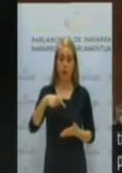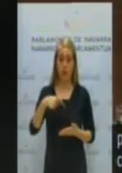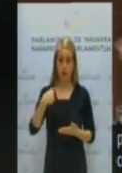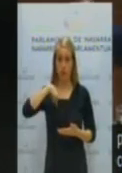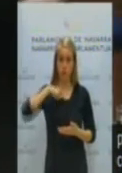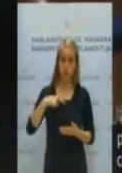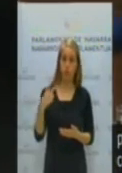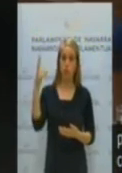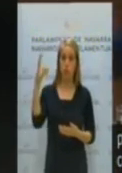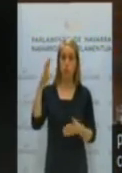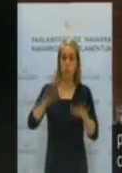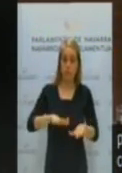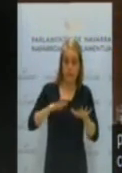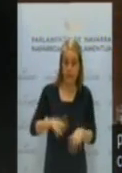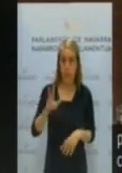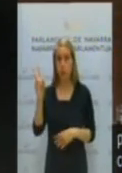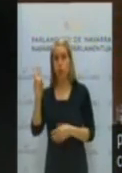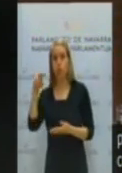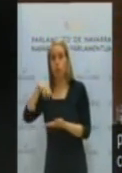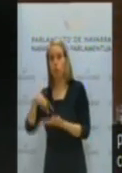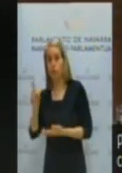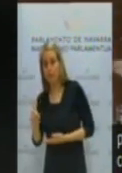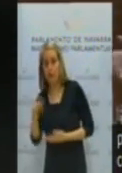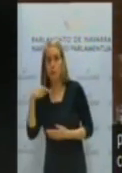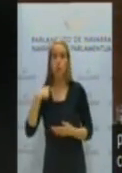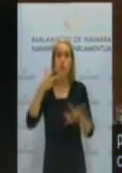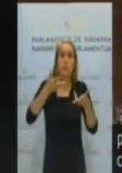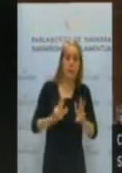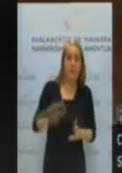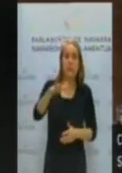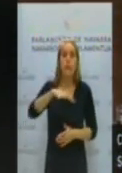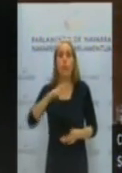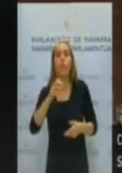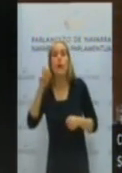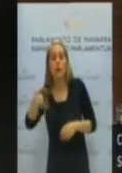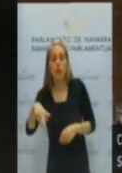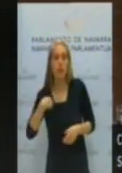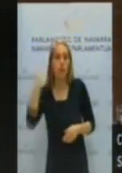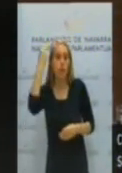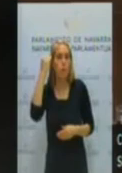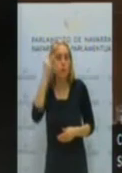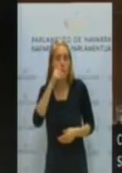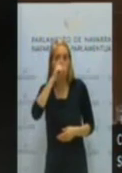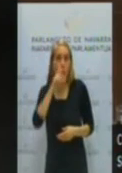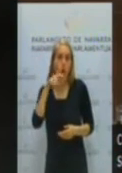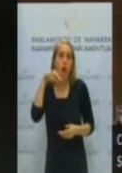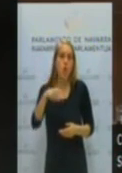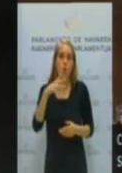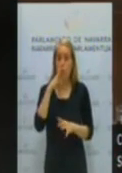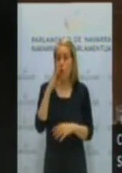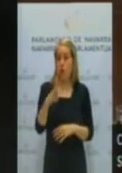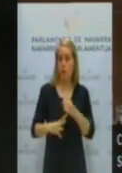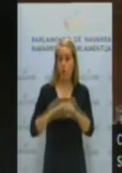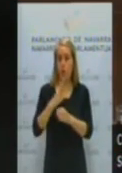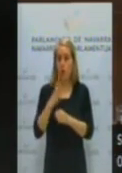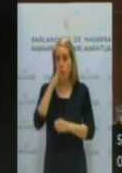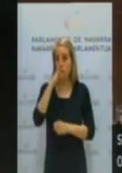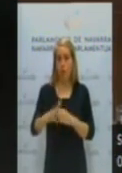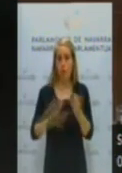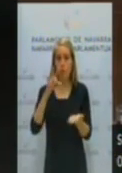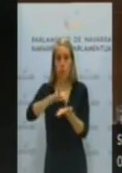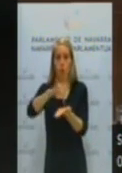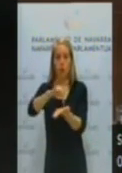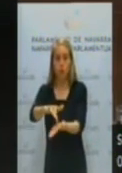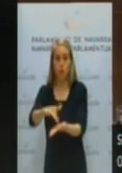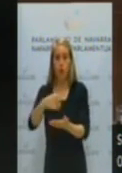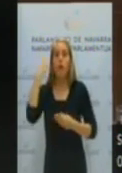no estamos, quién se sienta aquí, quién no se sienta allá. Por lo menos será un año pues de esos que ocurren cada 4 años, que será diferente